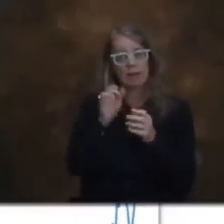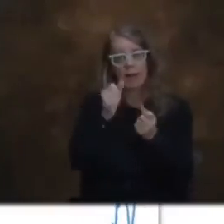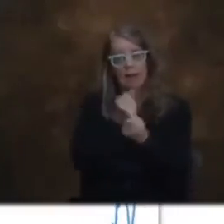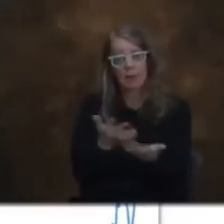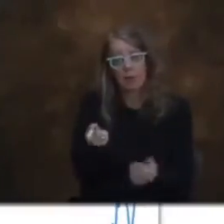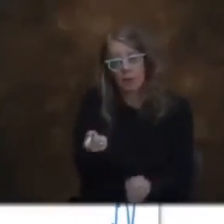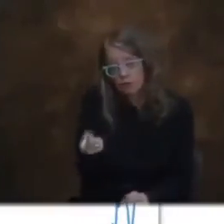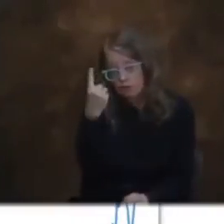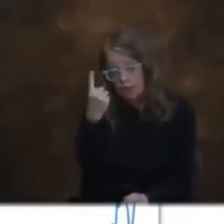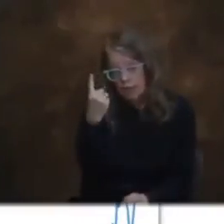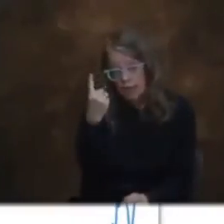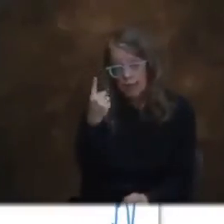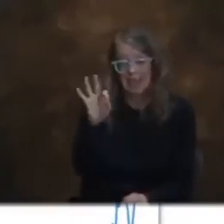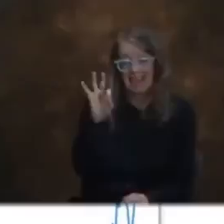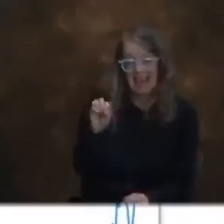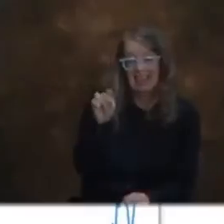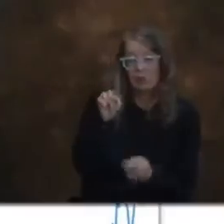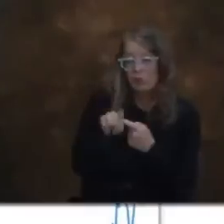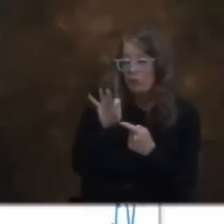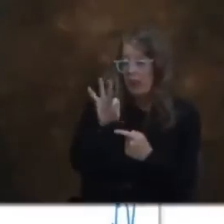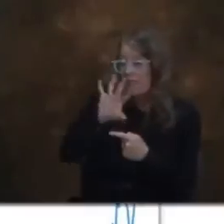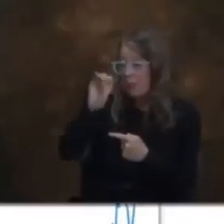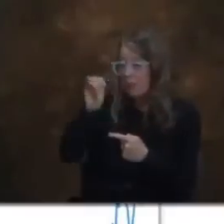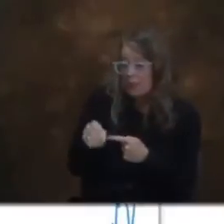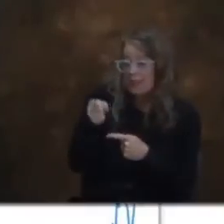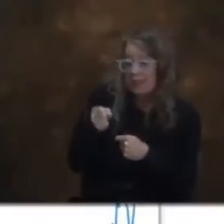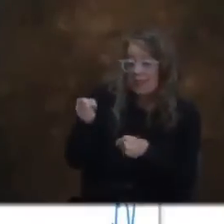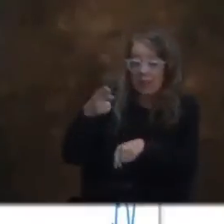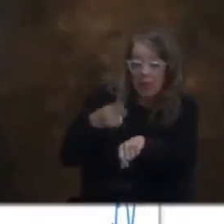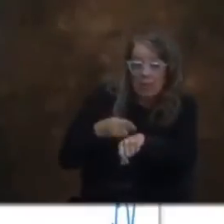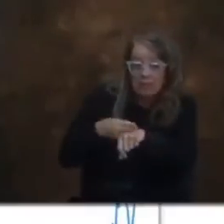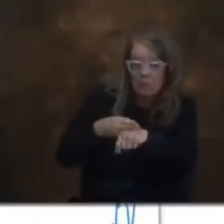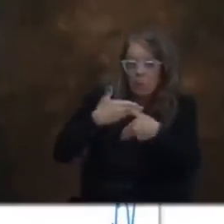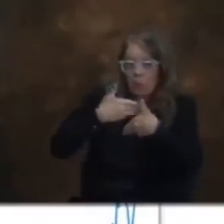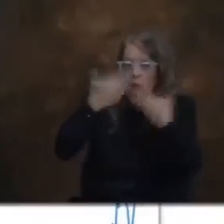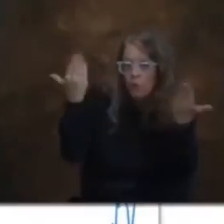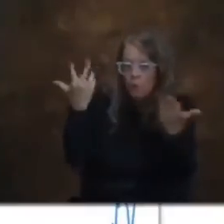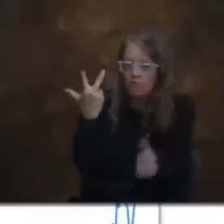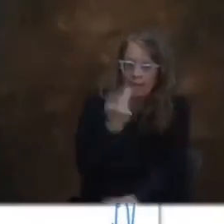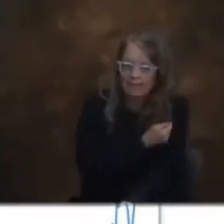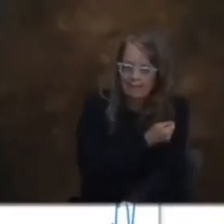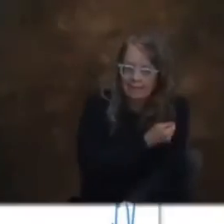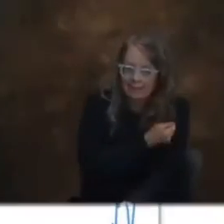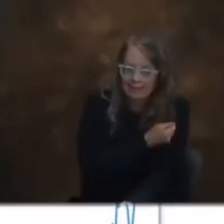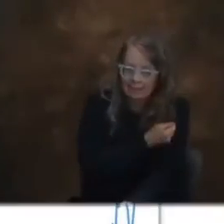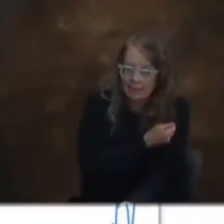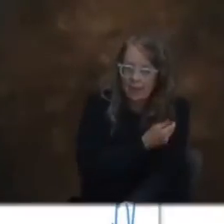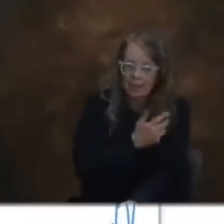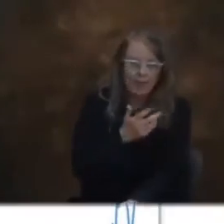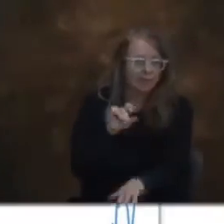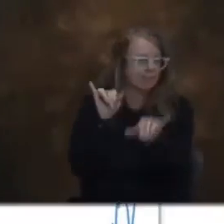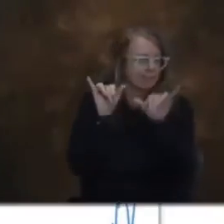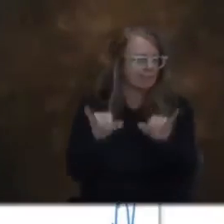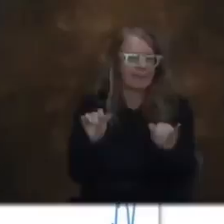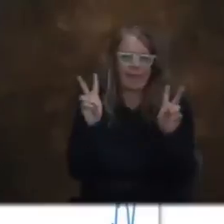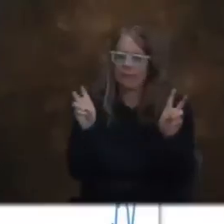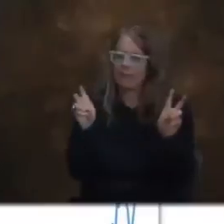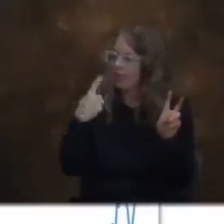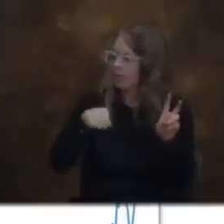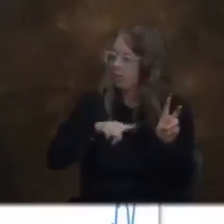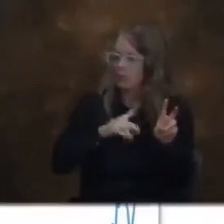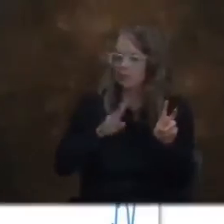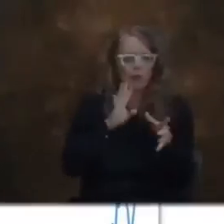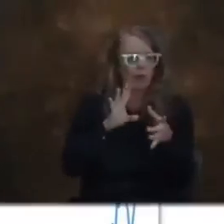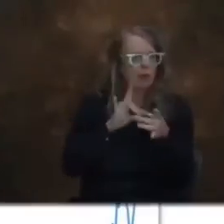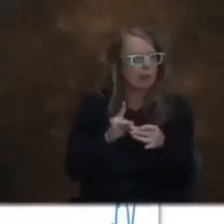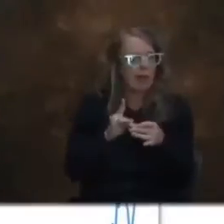en el hospital en este momento son personas sin vacunación y es un tema que ustedes han mencionado de buscar cómo